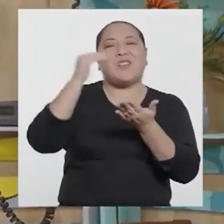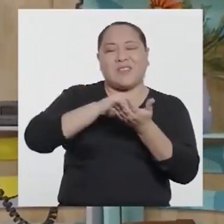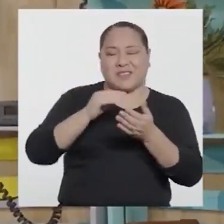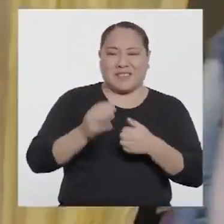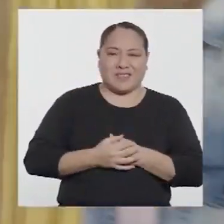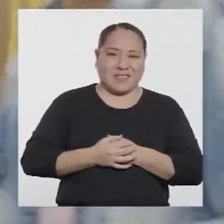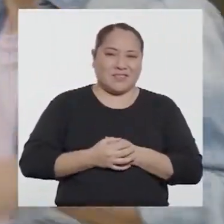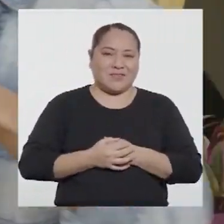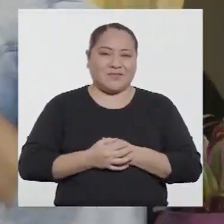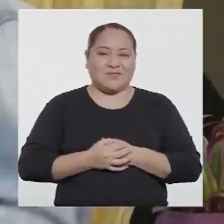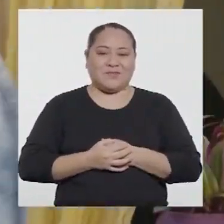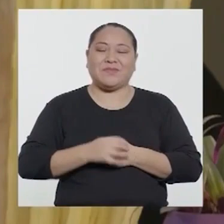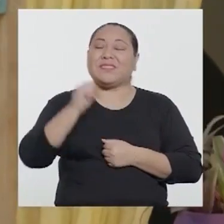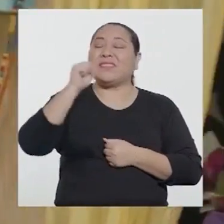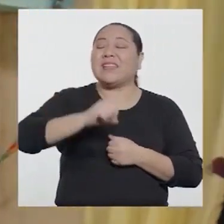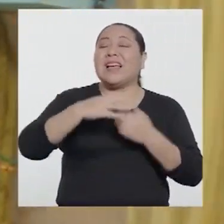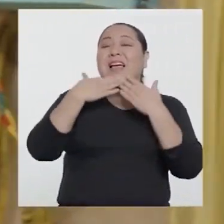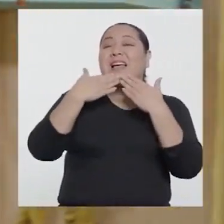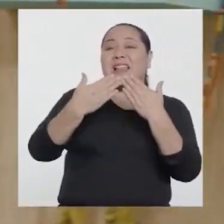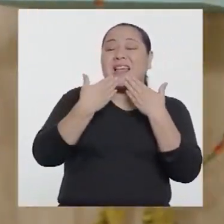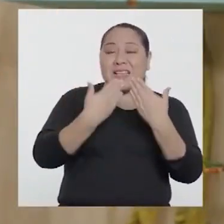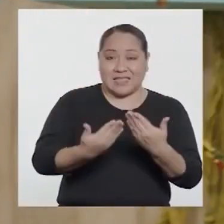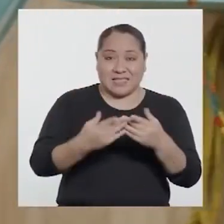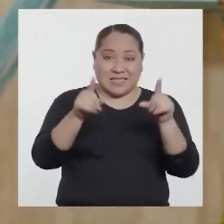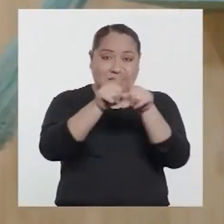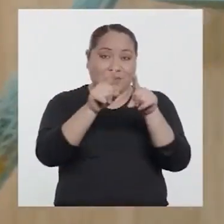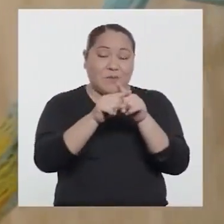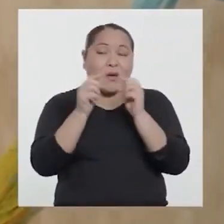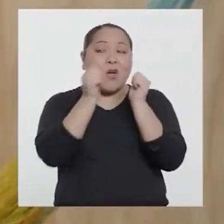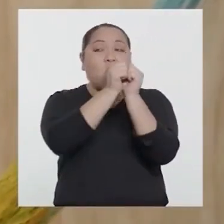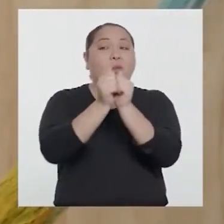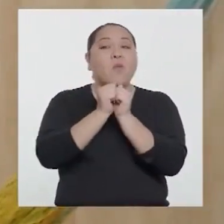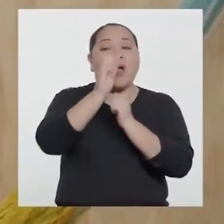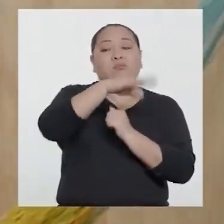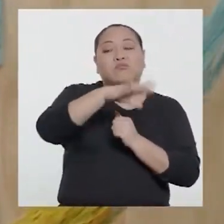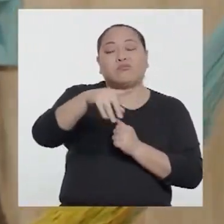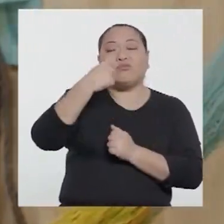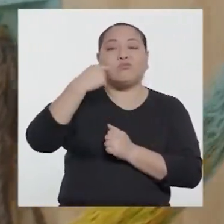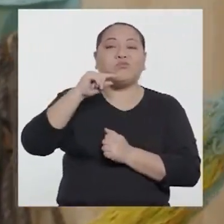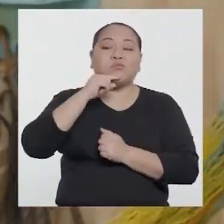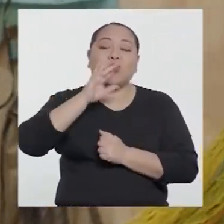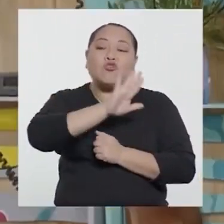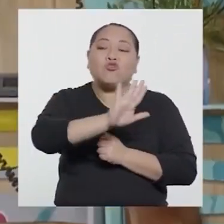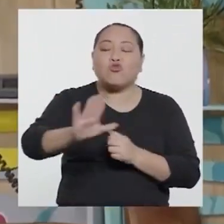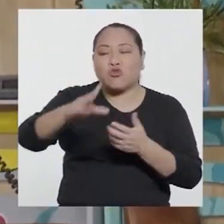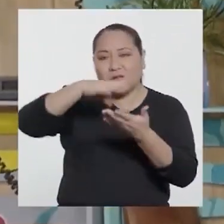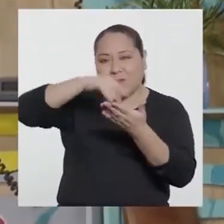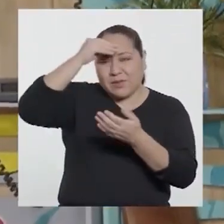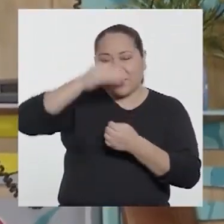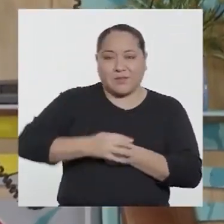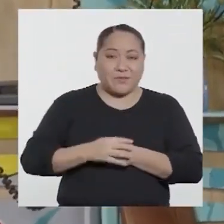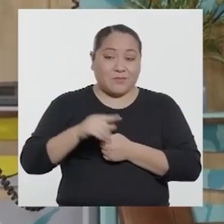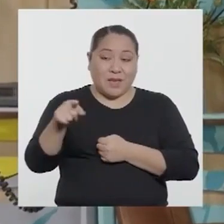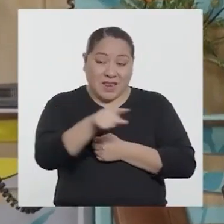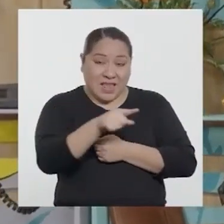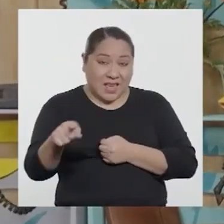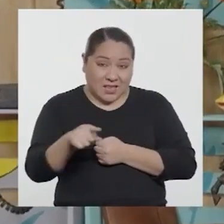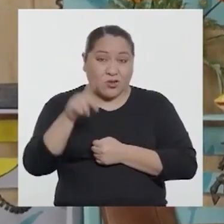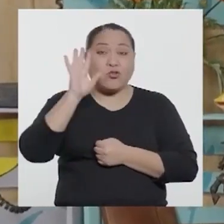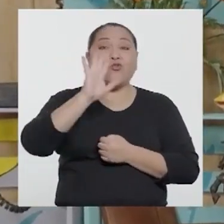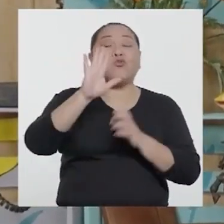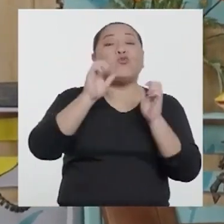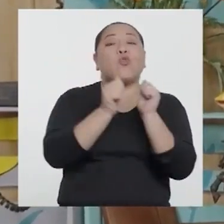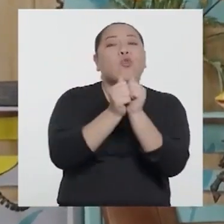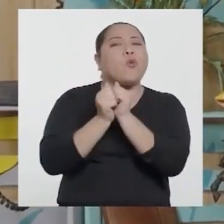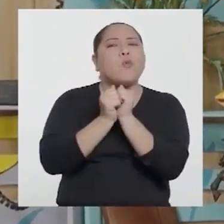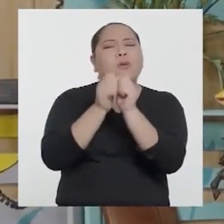más. Gracias también por acompañar a las niñas y los niños en sus aprendizajes. Para ellas y ellos, su